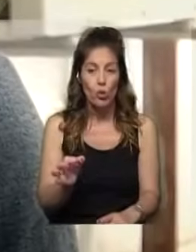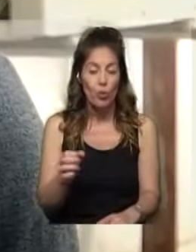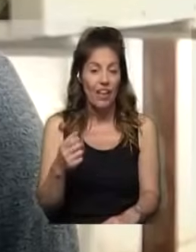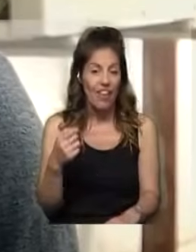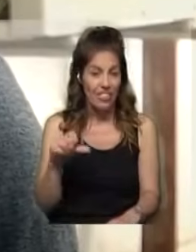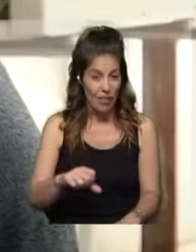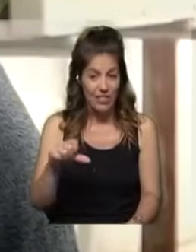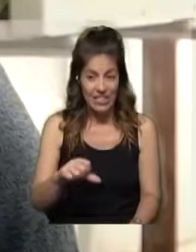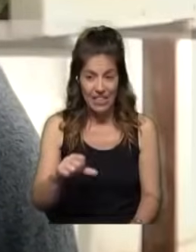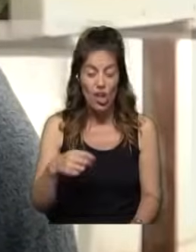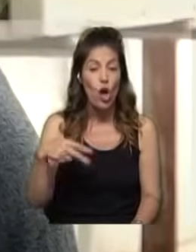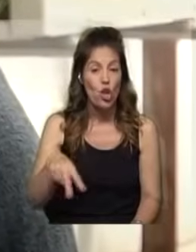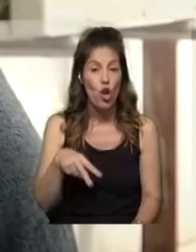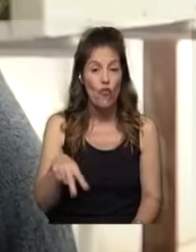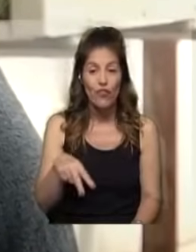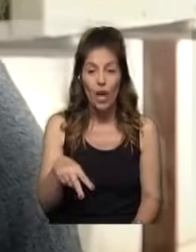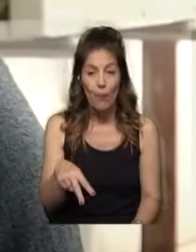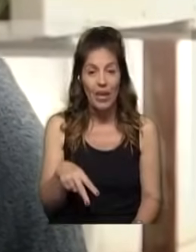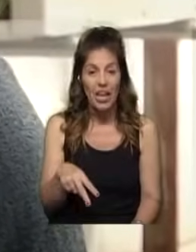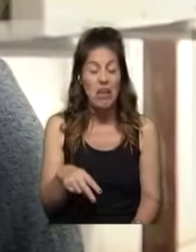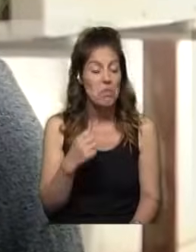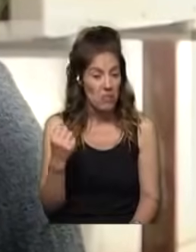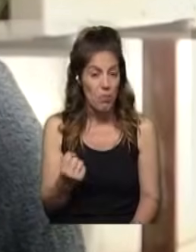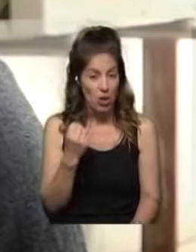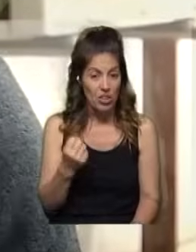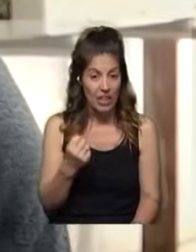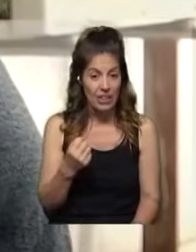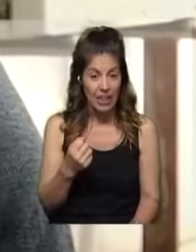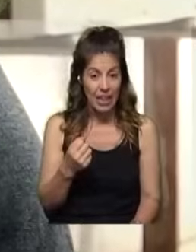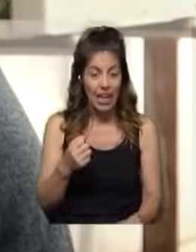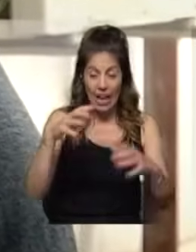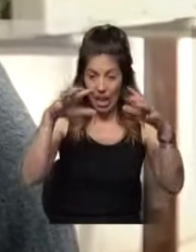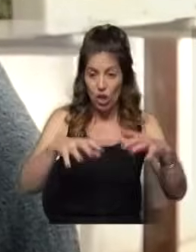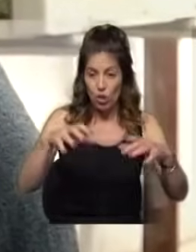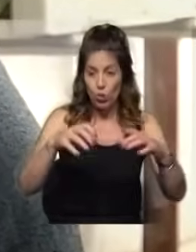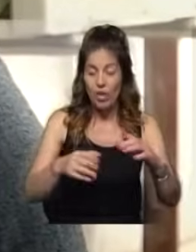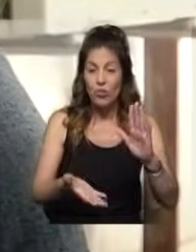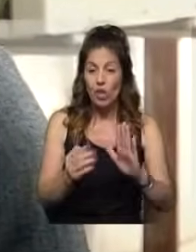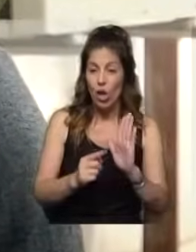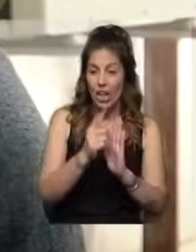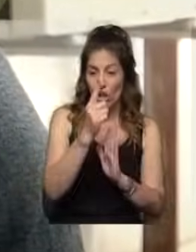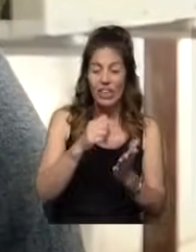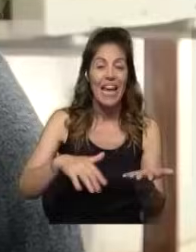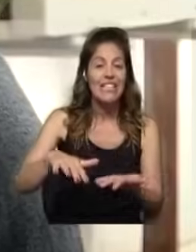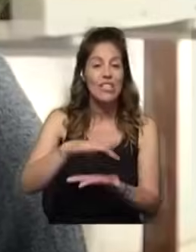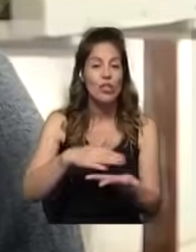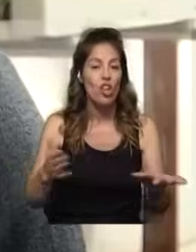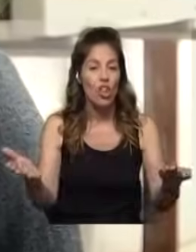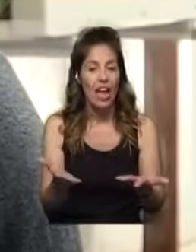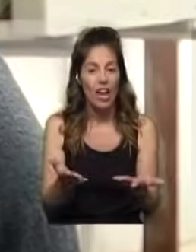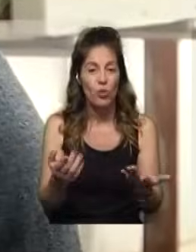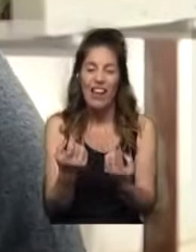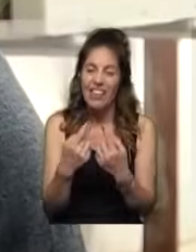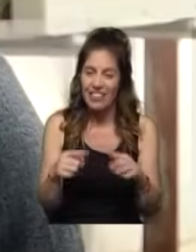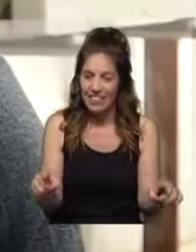deficitario noviembre está siendo bastante importante en cuanto a las precipitaciones sobre todo el norte entonces la situación actual el país es muy